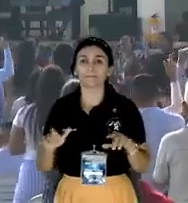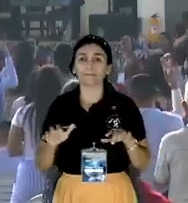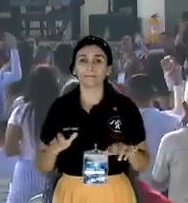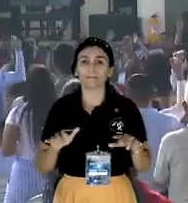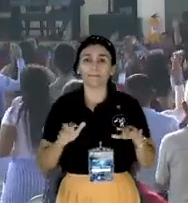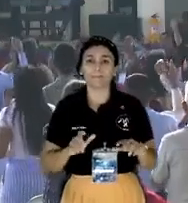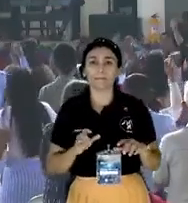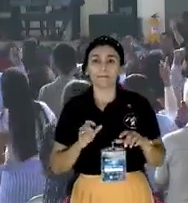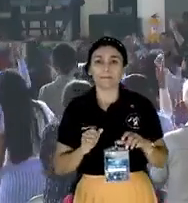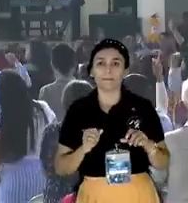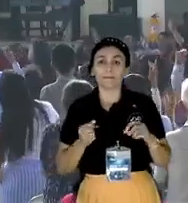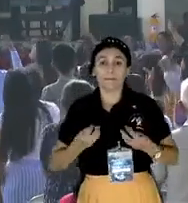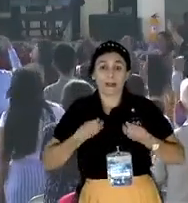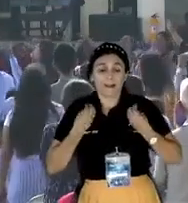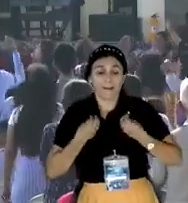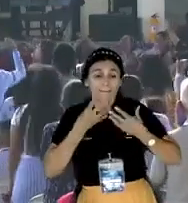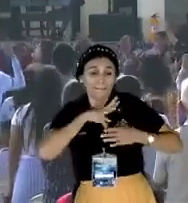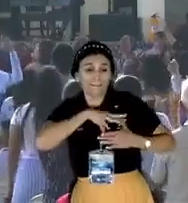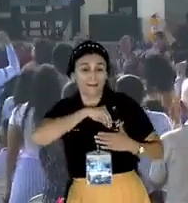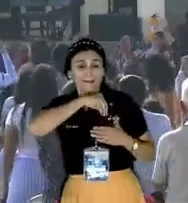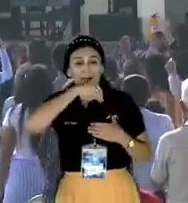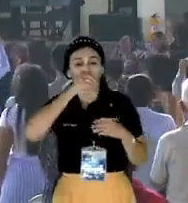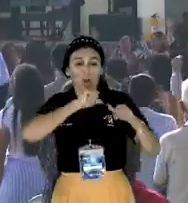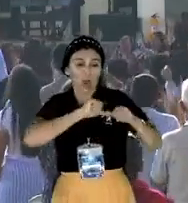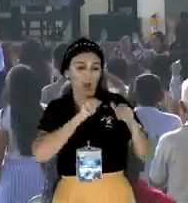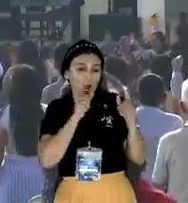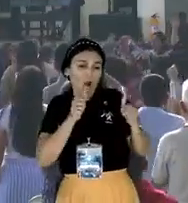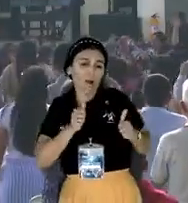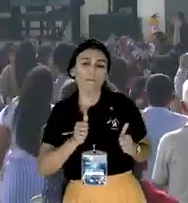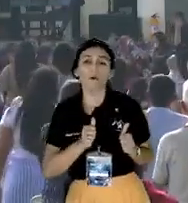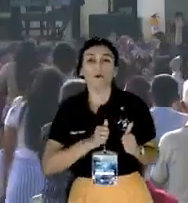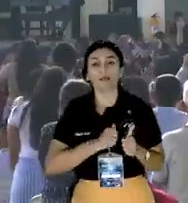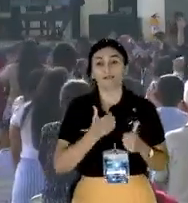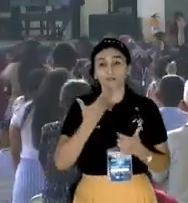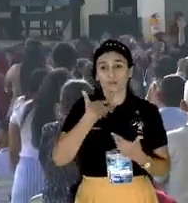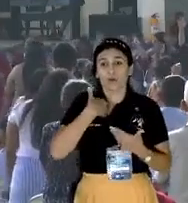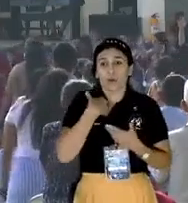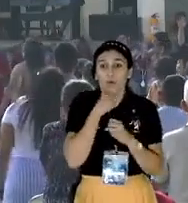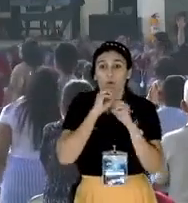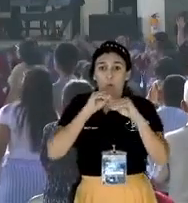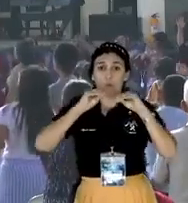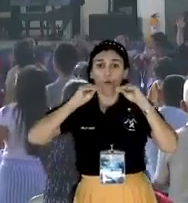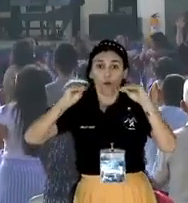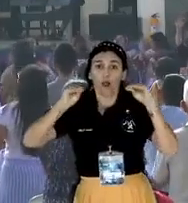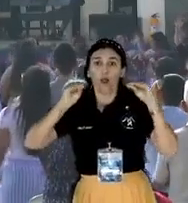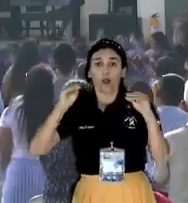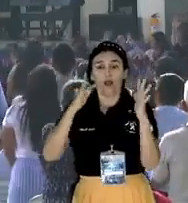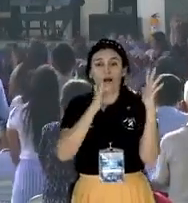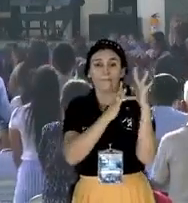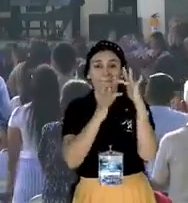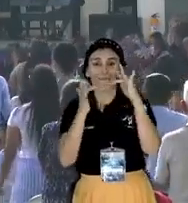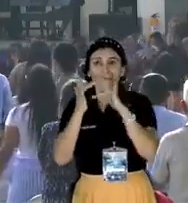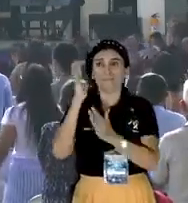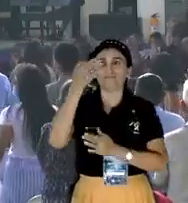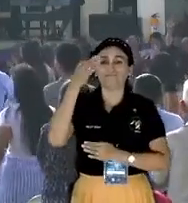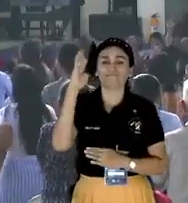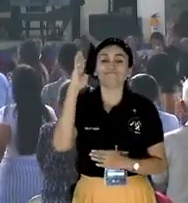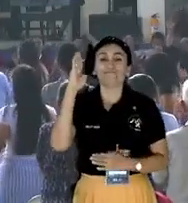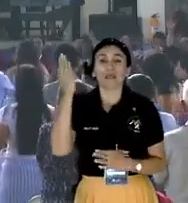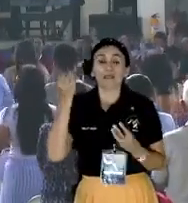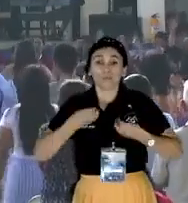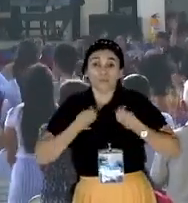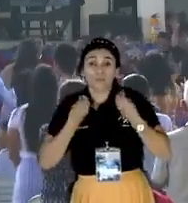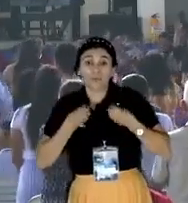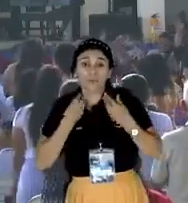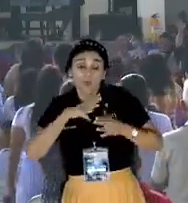es Dios. Él vive en mi alma y en mi corazón. Por eso yo digo, Jesucristo es Dios.